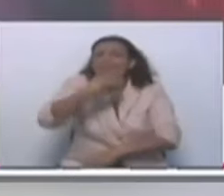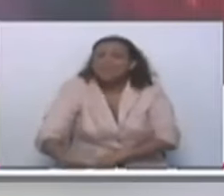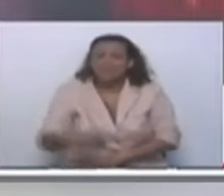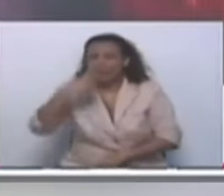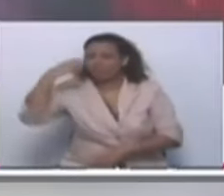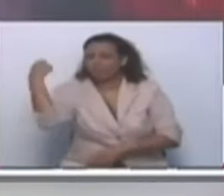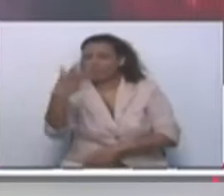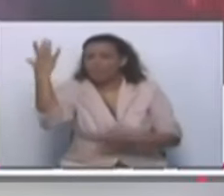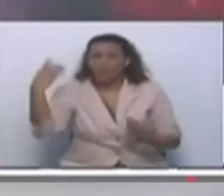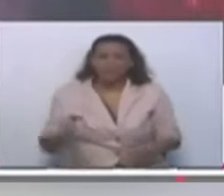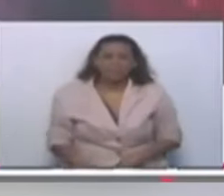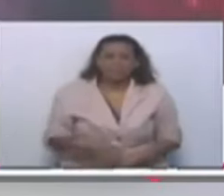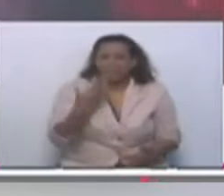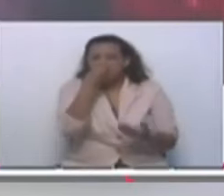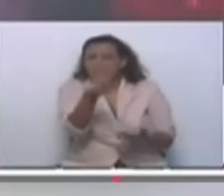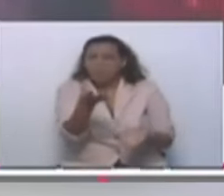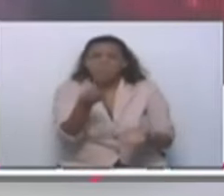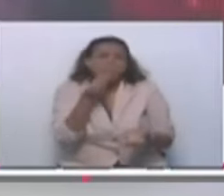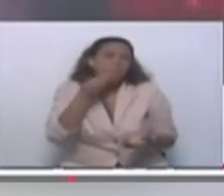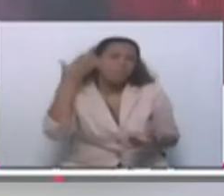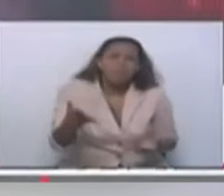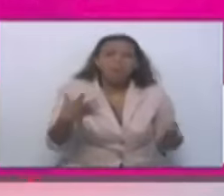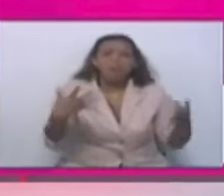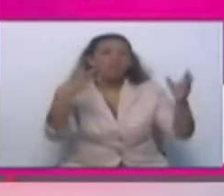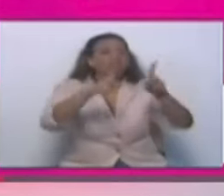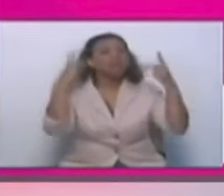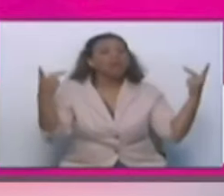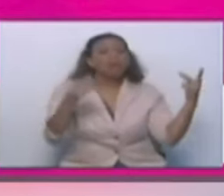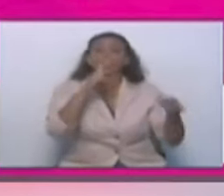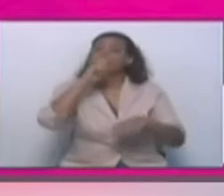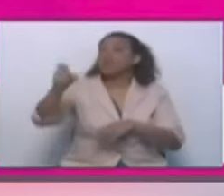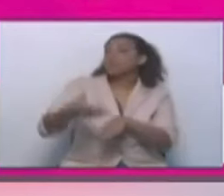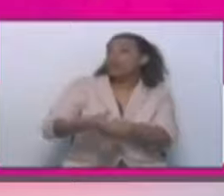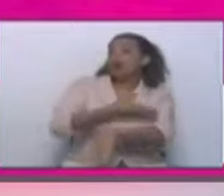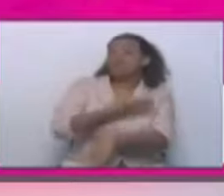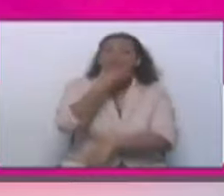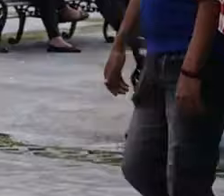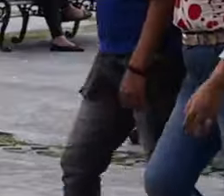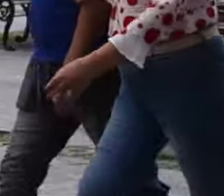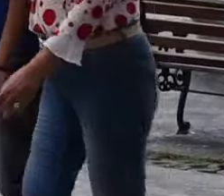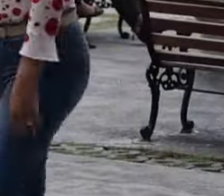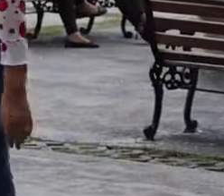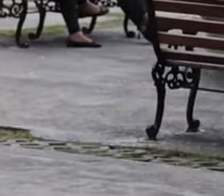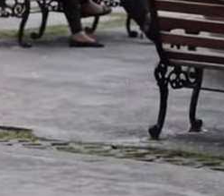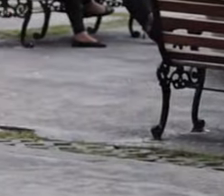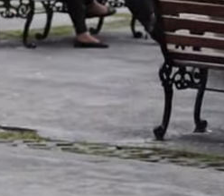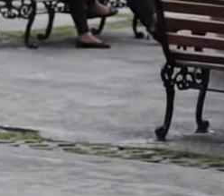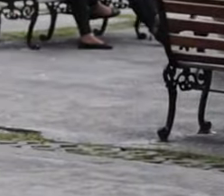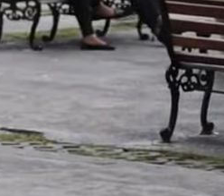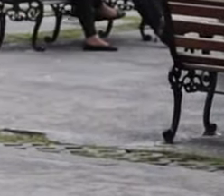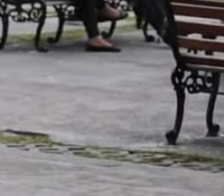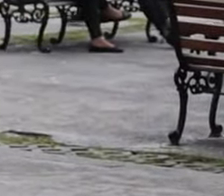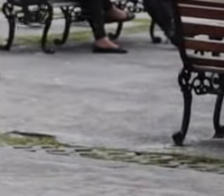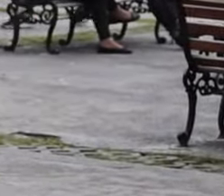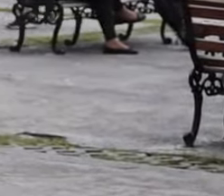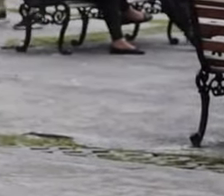Imbéciles mercenarios, tarifados. Y escriben artículos que Maduro adelantó la Navidad para esto. Que sí la adelantamos y